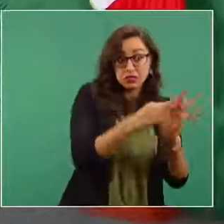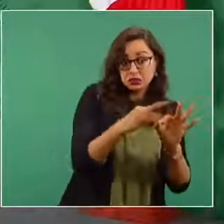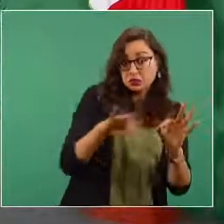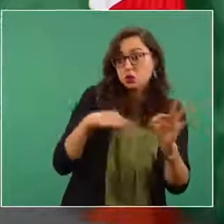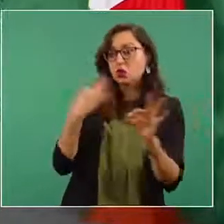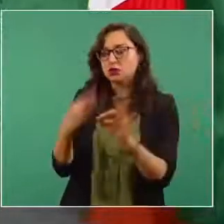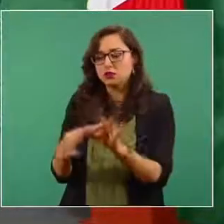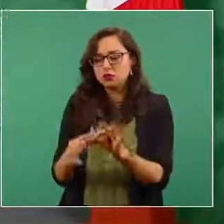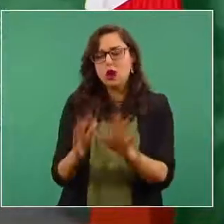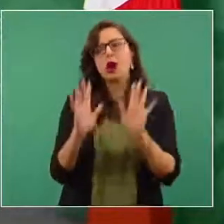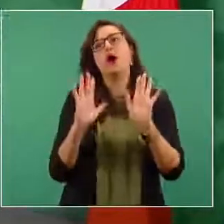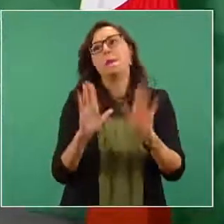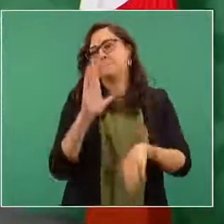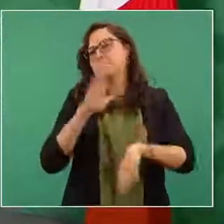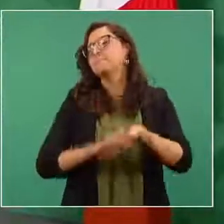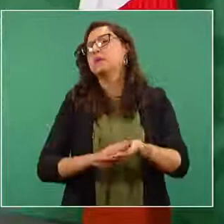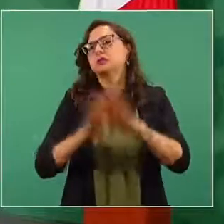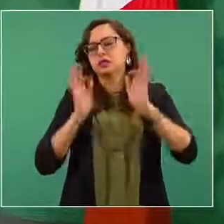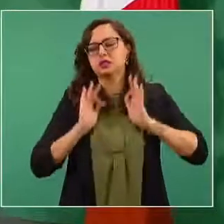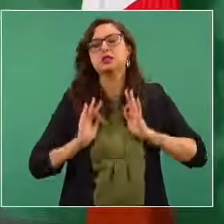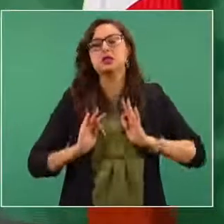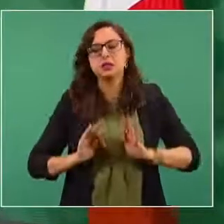una garantía